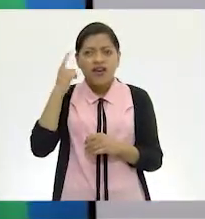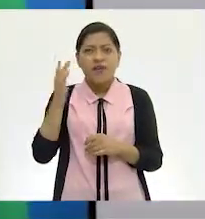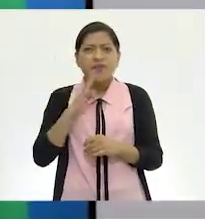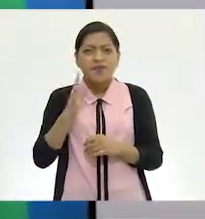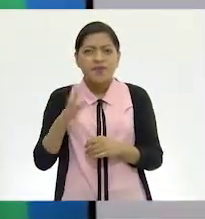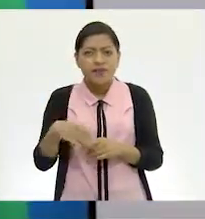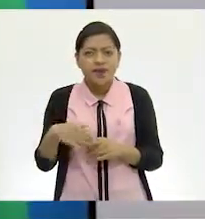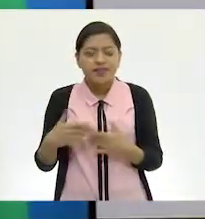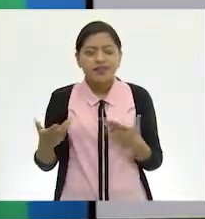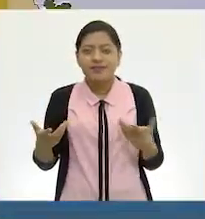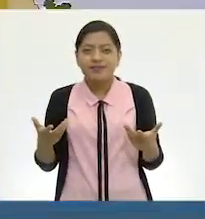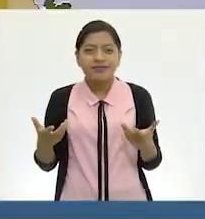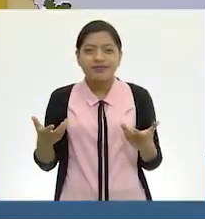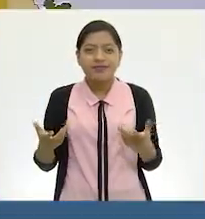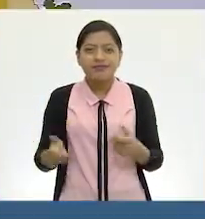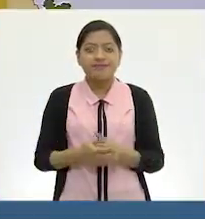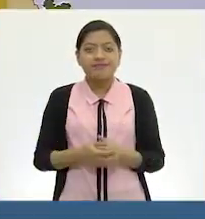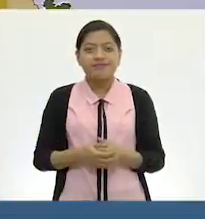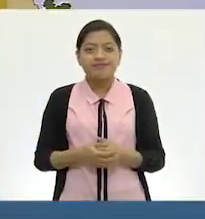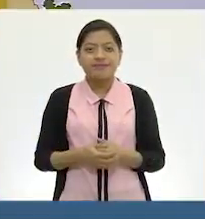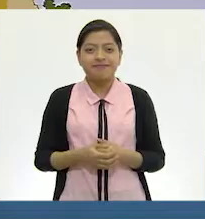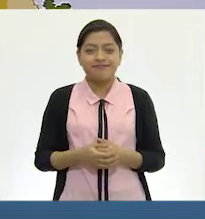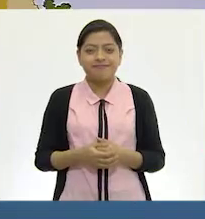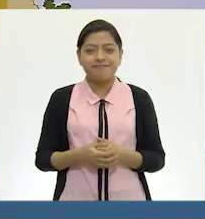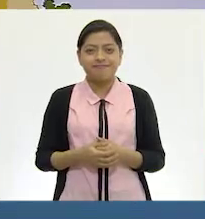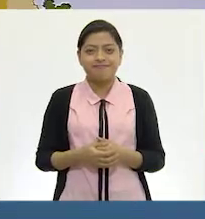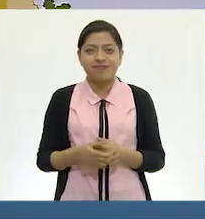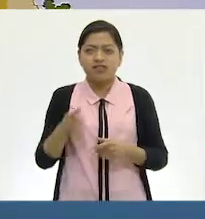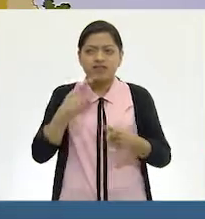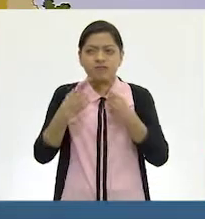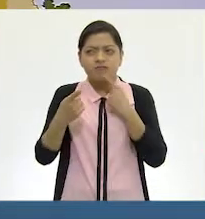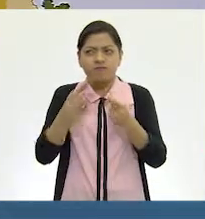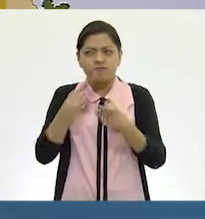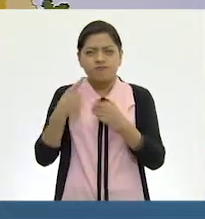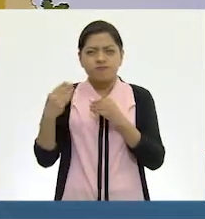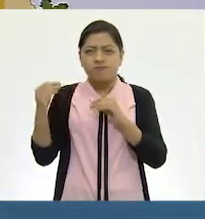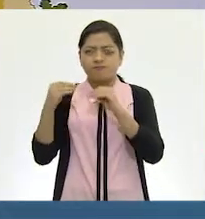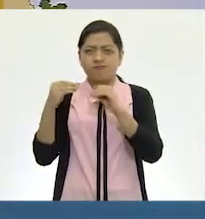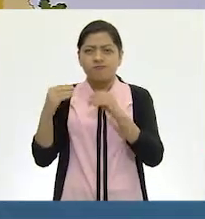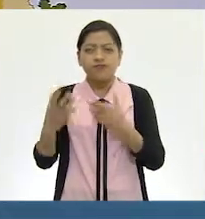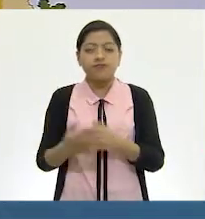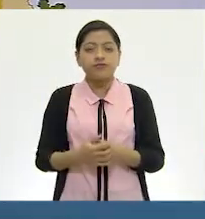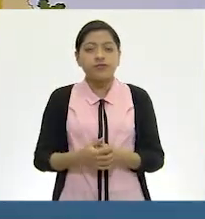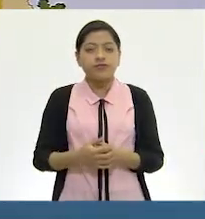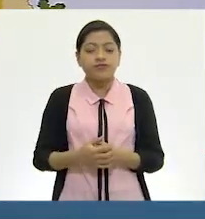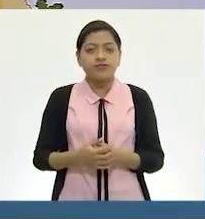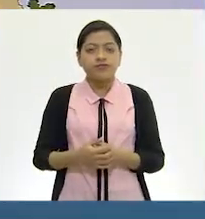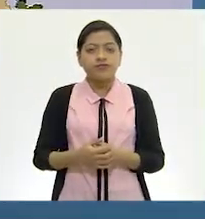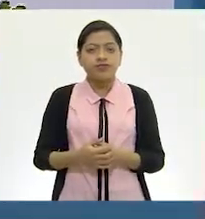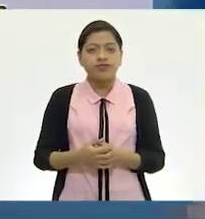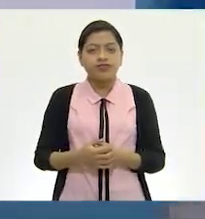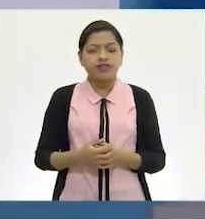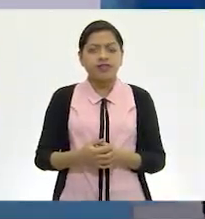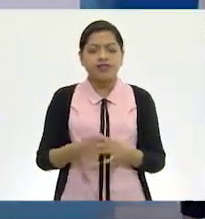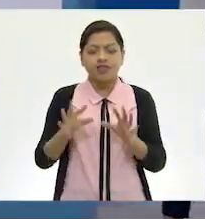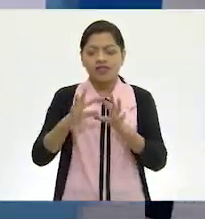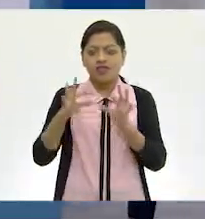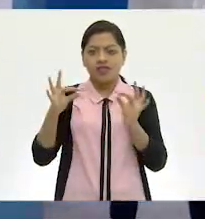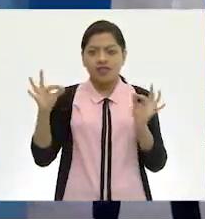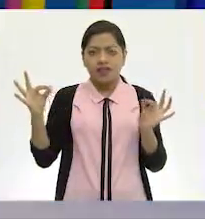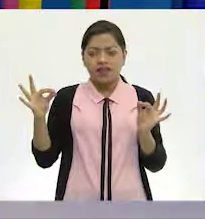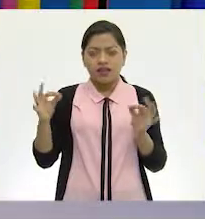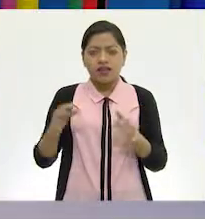está pasando? Ayúdenme. ¿Qué está? ¿Está debatiendo? ¿Está...? Primero, ¿se está comiendo espadas?